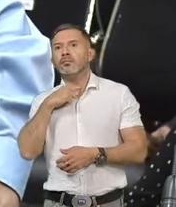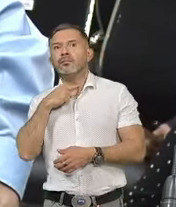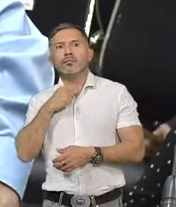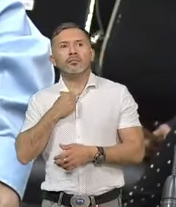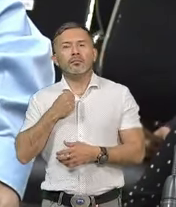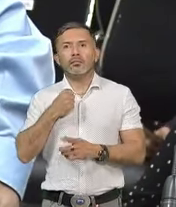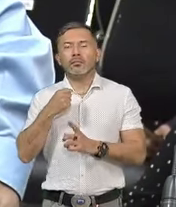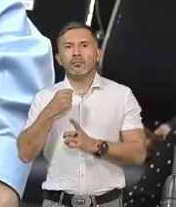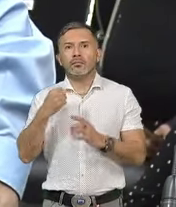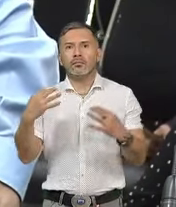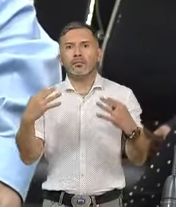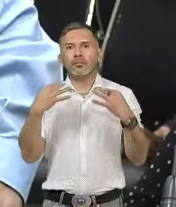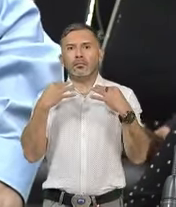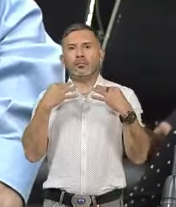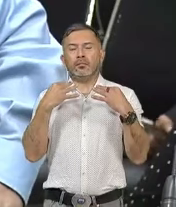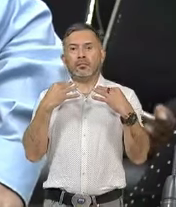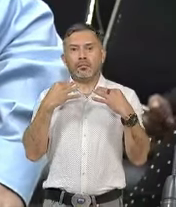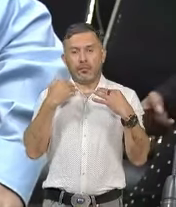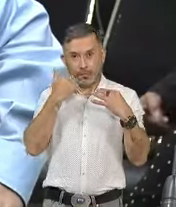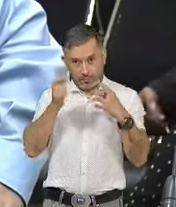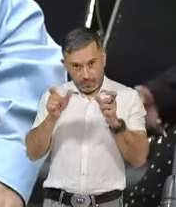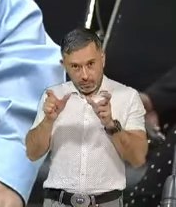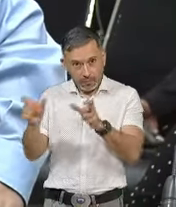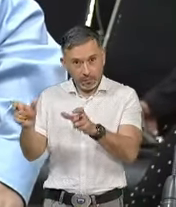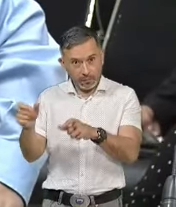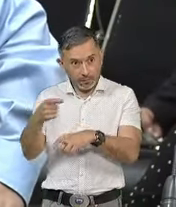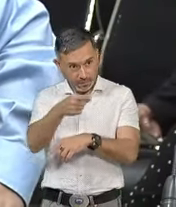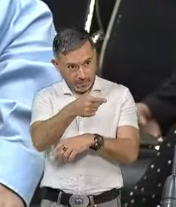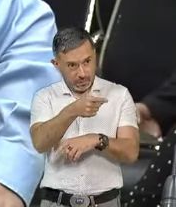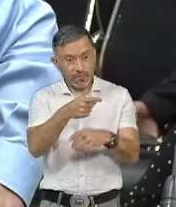cuerdas van a proponer a L